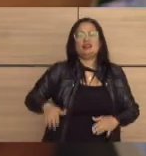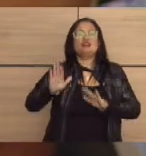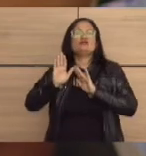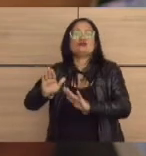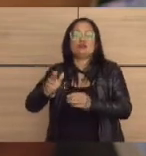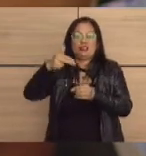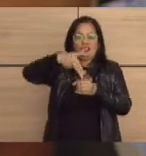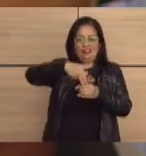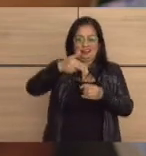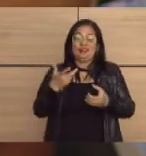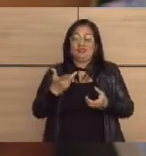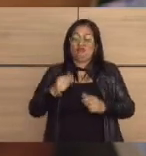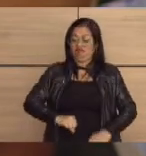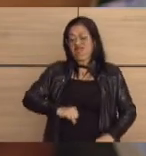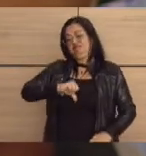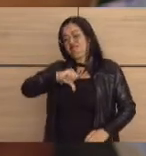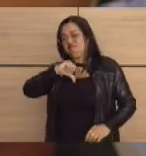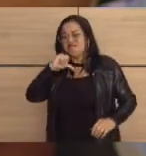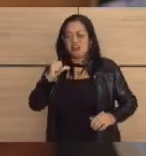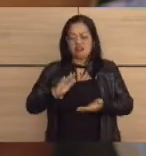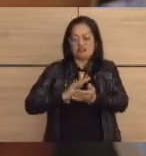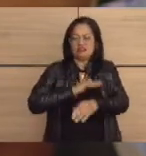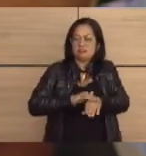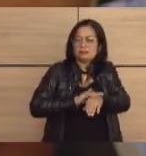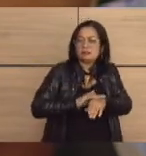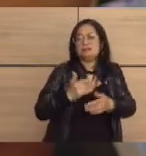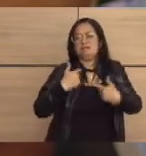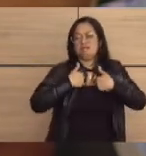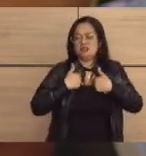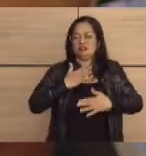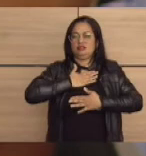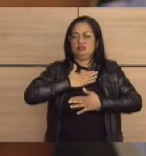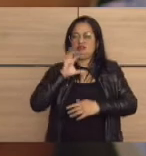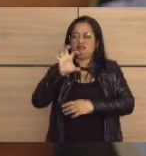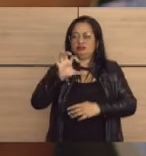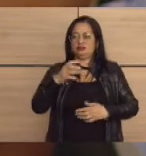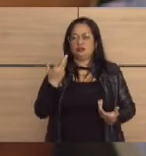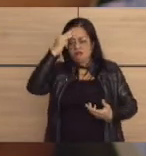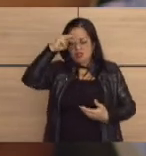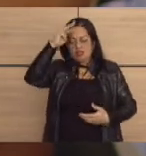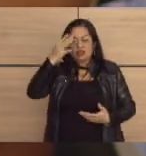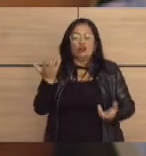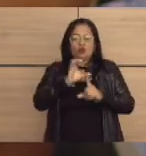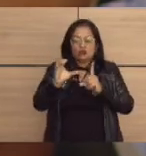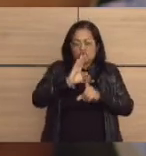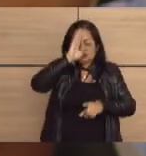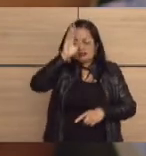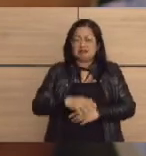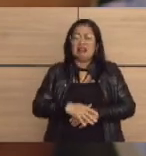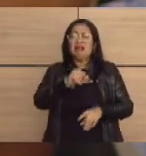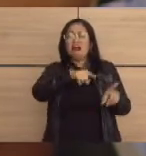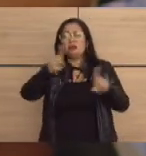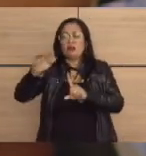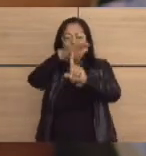dio un orgullo de su raza y de su nacionalidad. Así siga teniendo tantas discriminaciones y